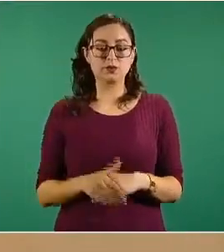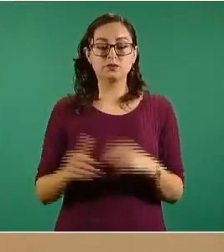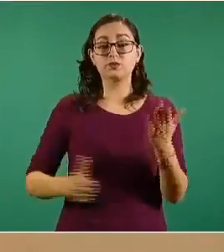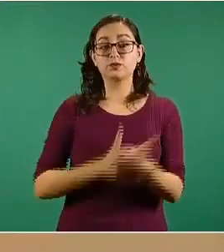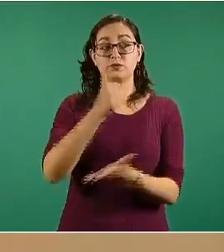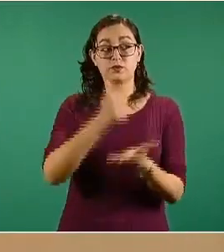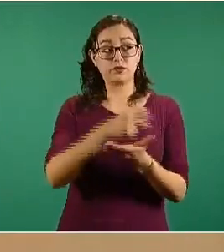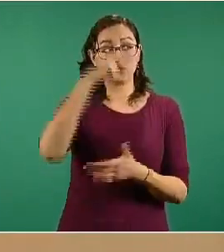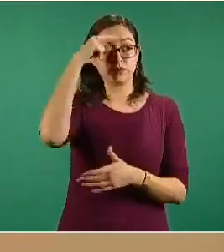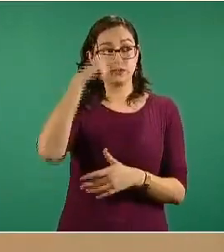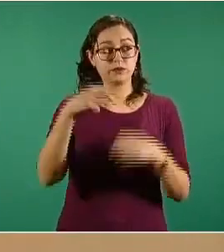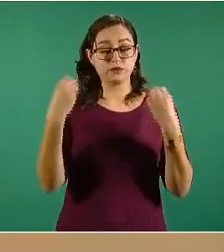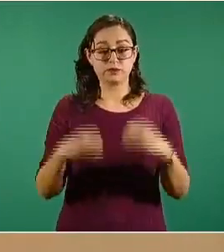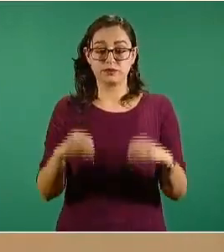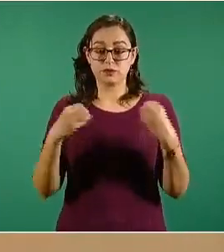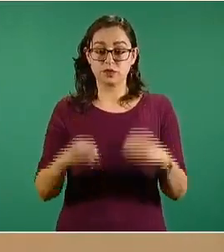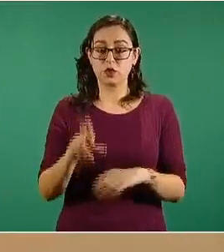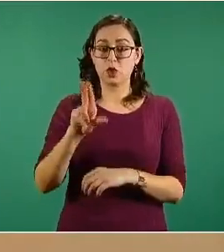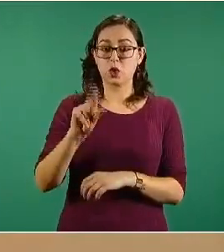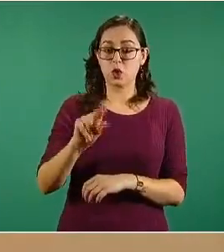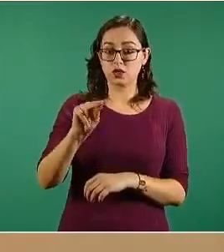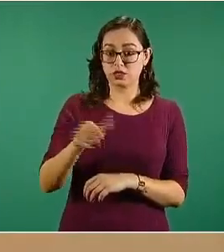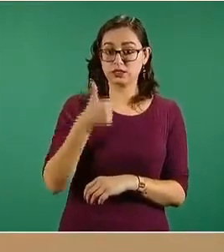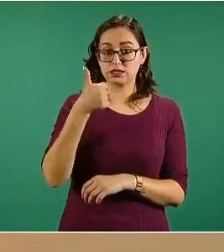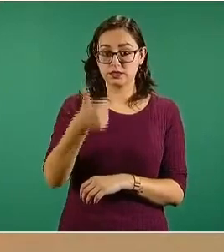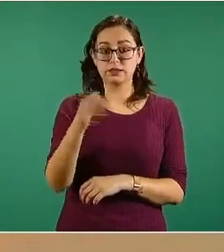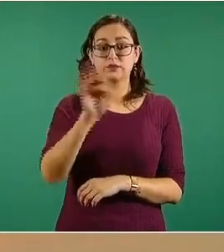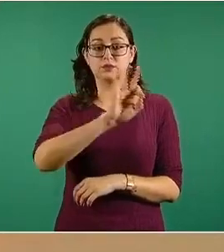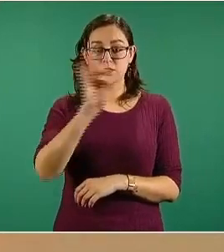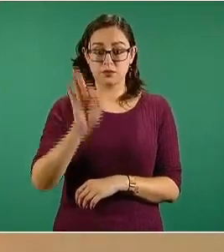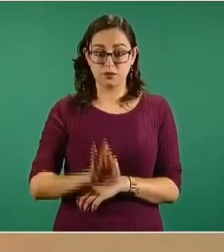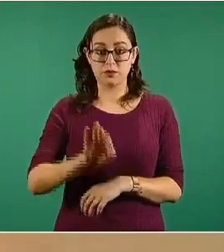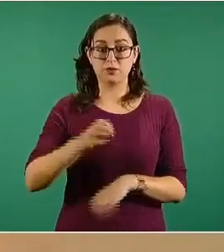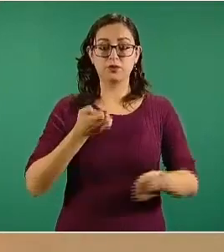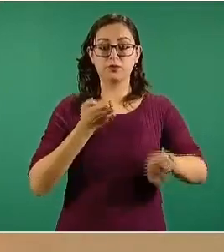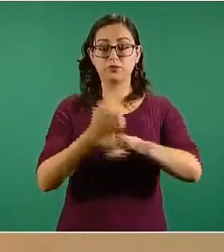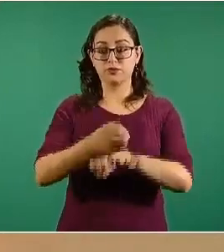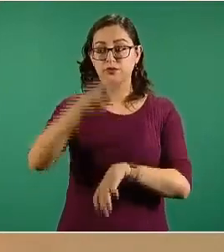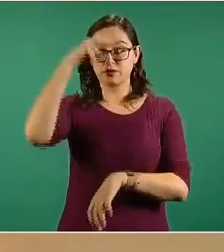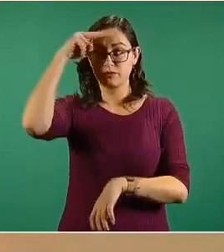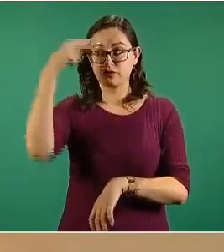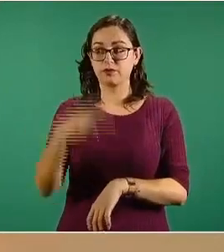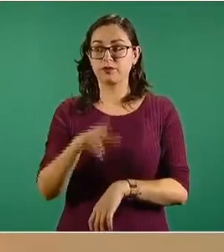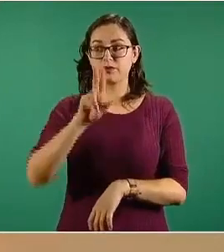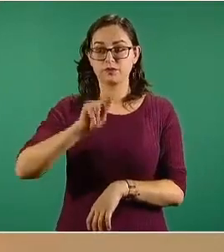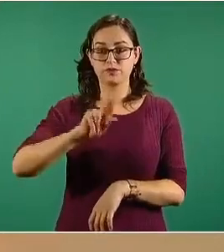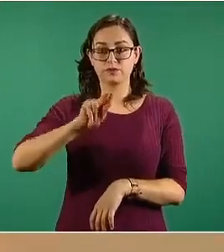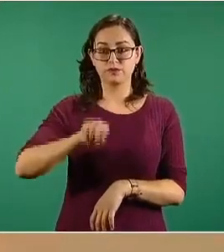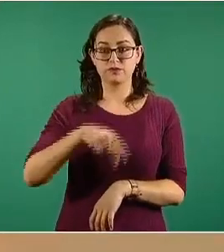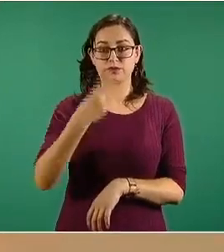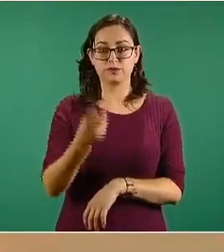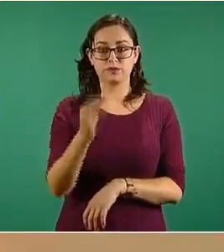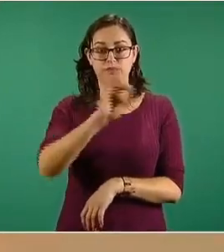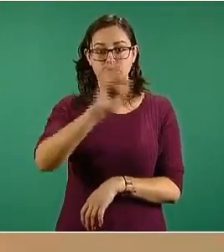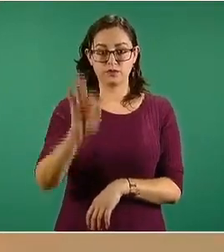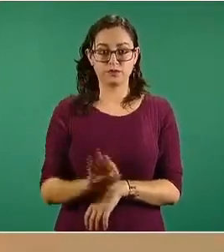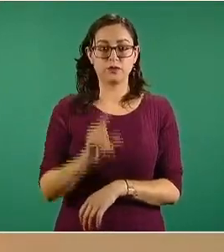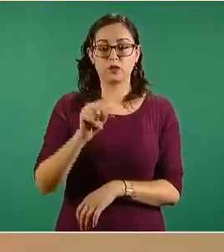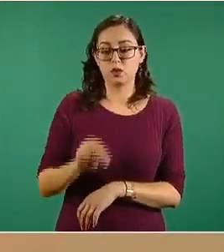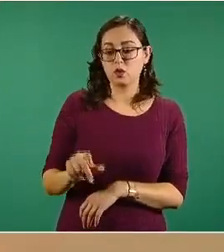tiene una ocupación de 86% de sus respiradores mecánicos, el Estado de México 82% y Nuevo